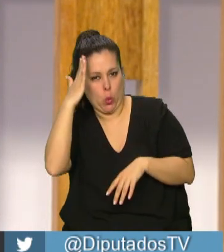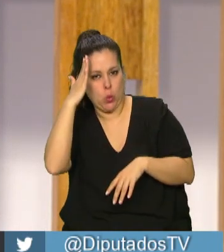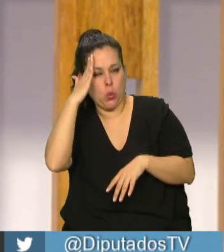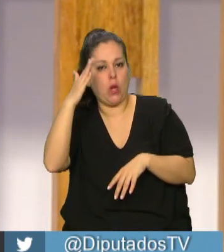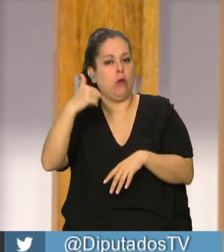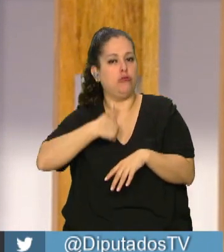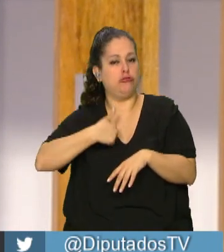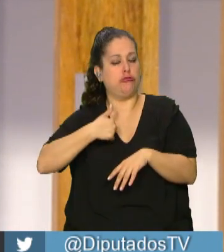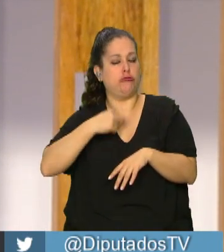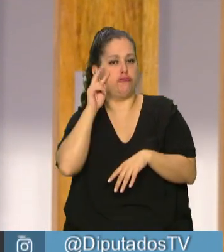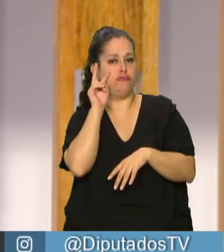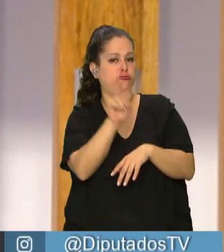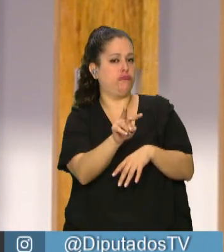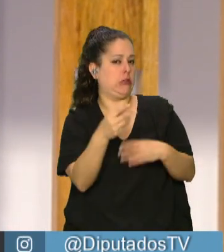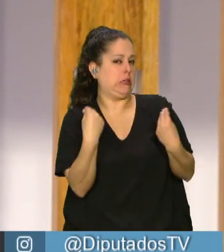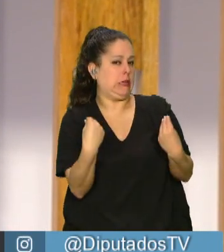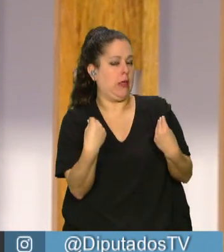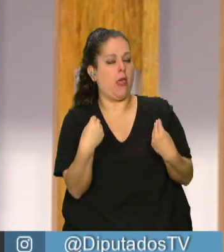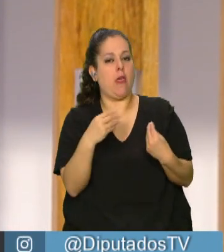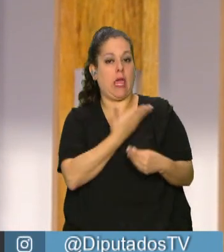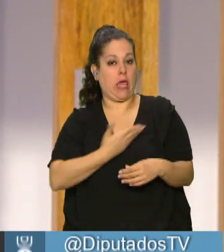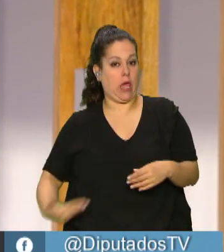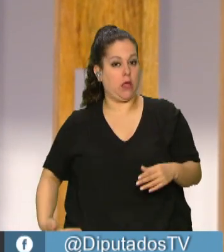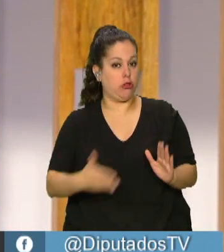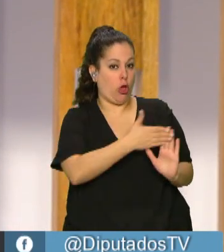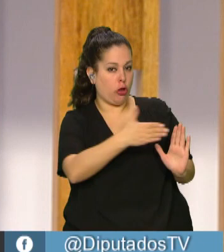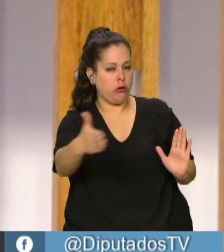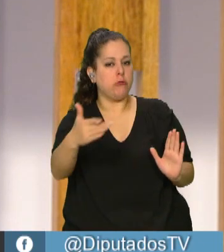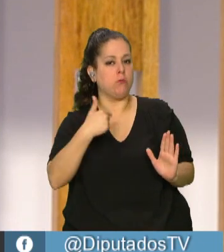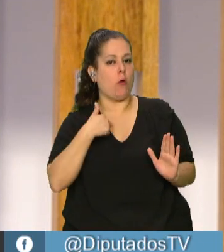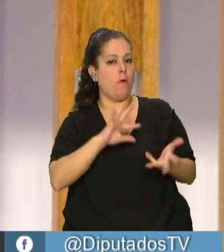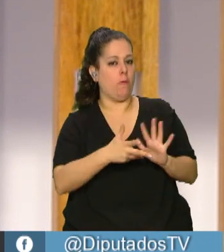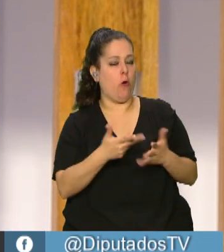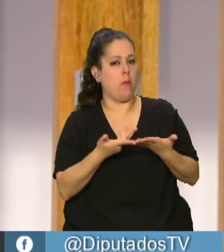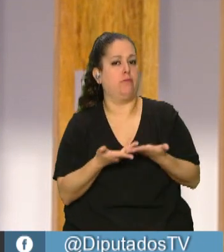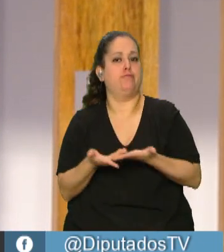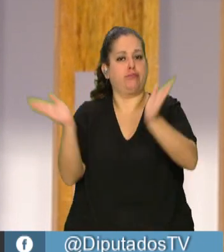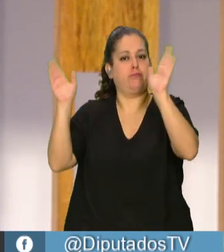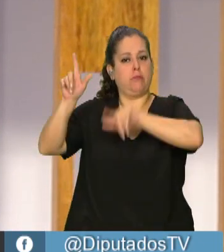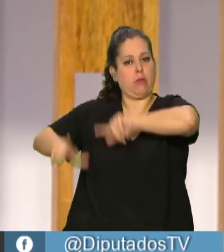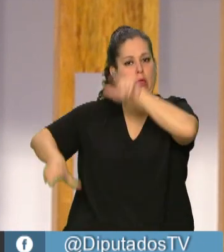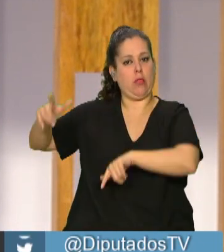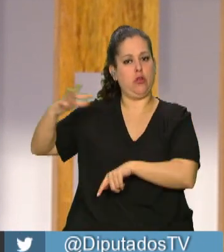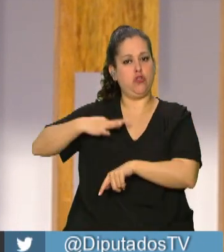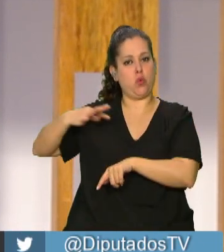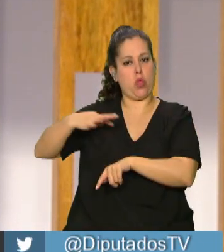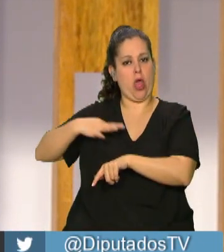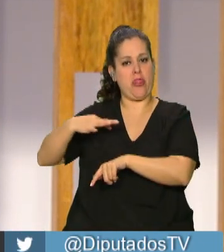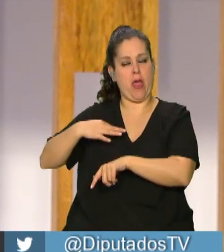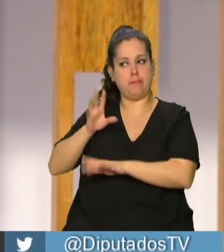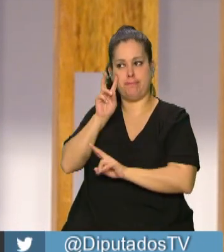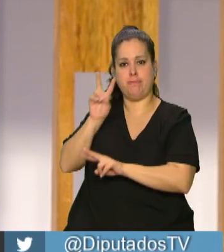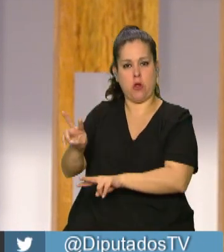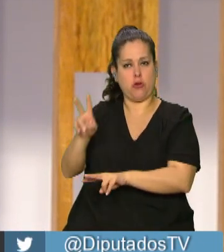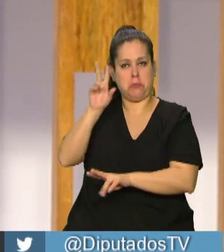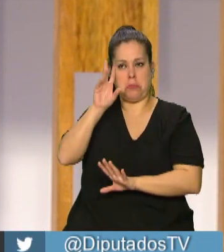en particular de esta gestión es que se hizo una apertura a la ciudadanía que no recuerdo que